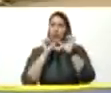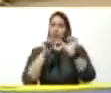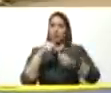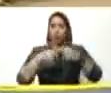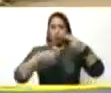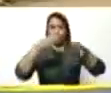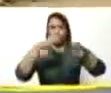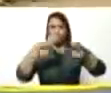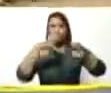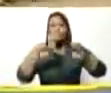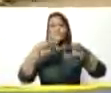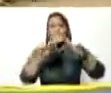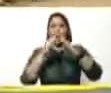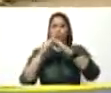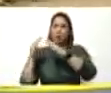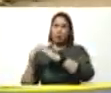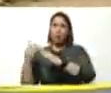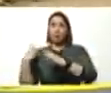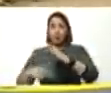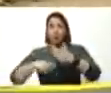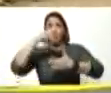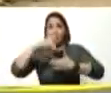construyendo vivienda. Aquí tengo el plan.